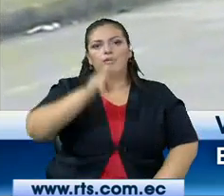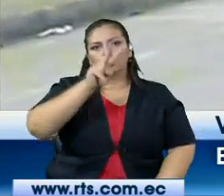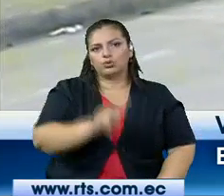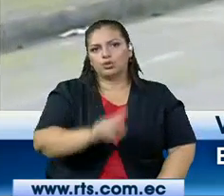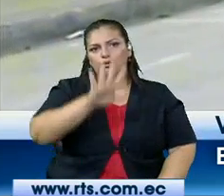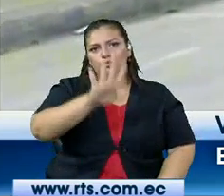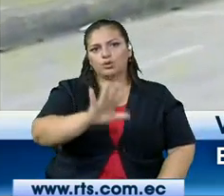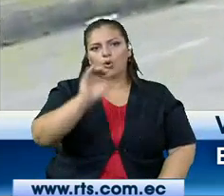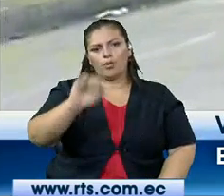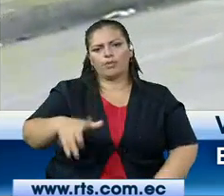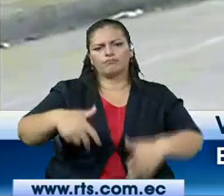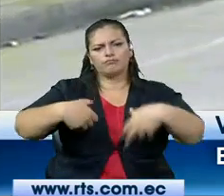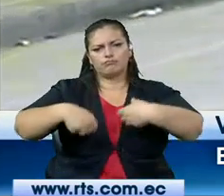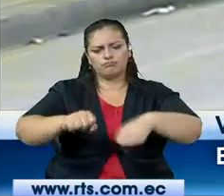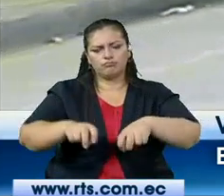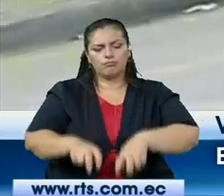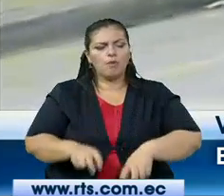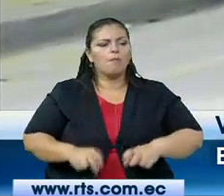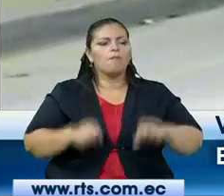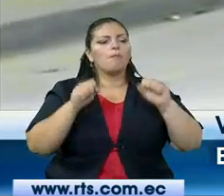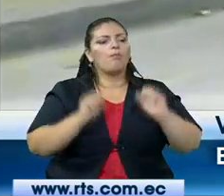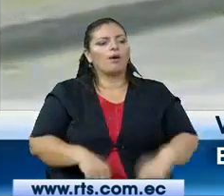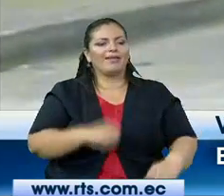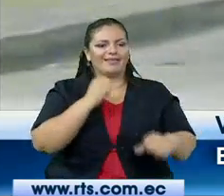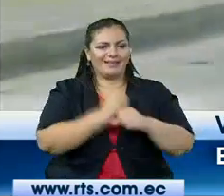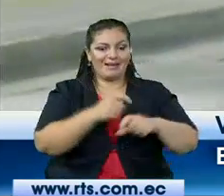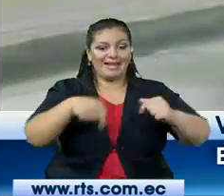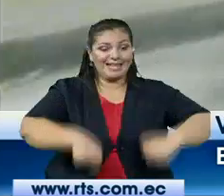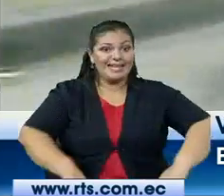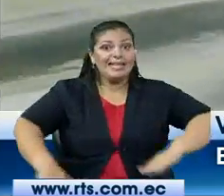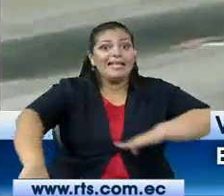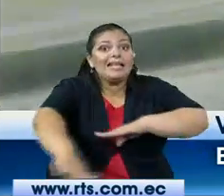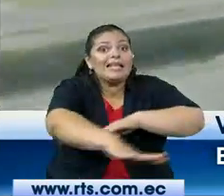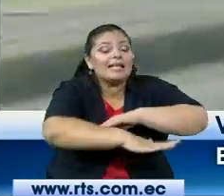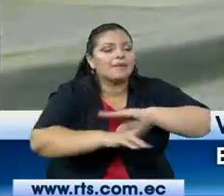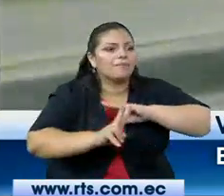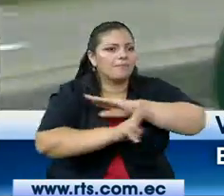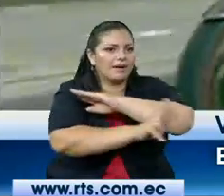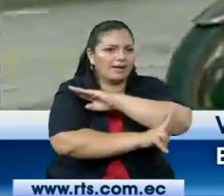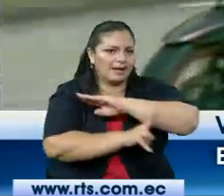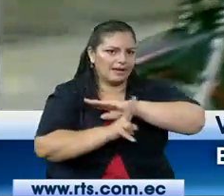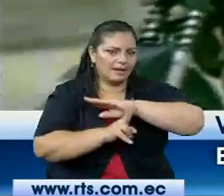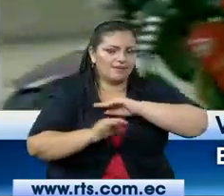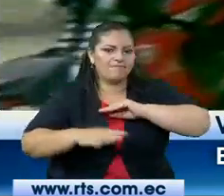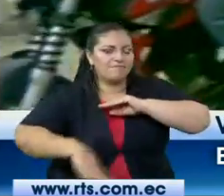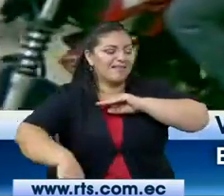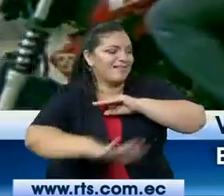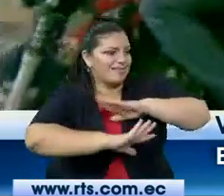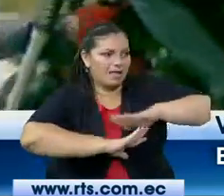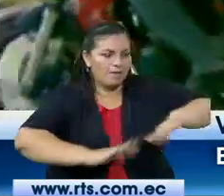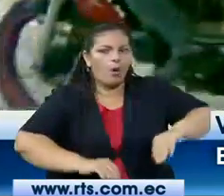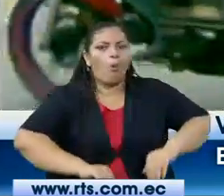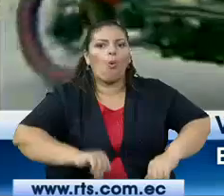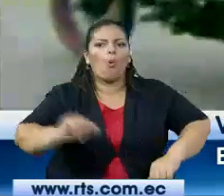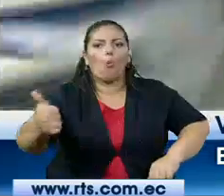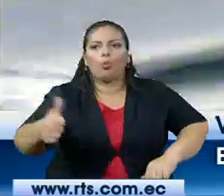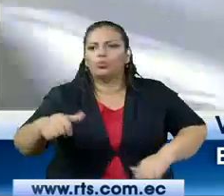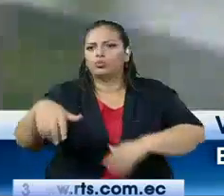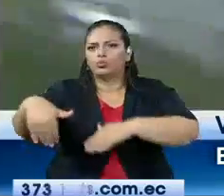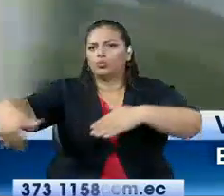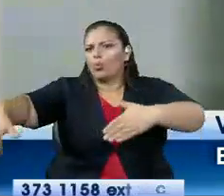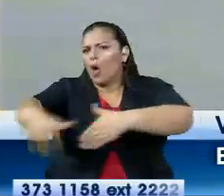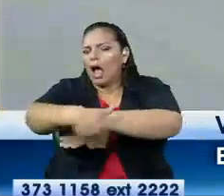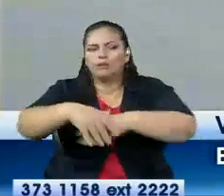250 cupos y ellos no pueden salir de esta zona porque obviamente ya tendrían que acercarse a las vías